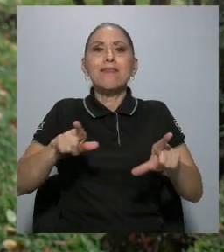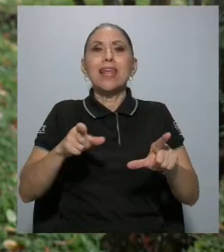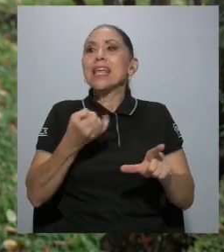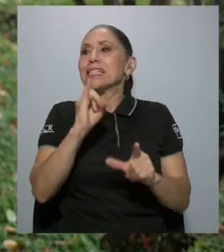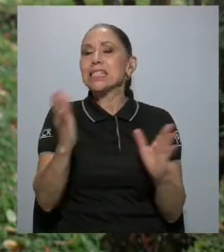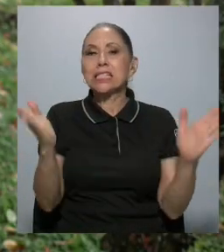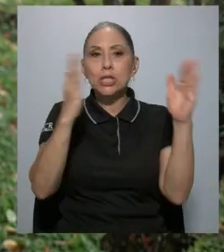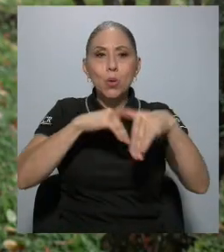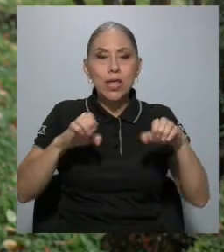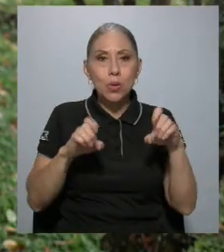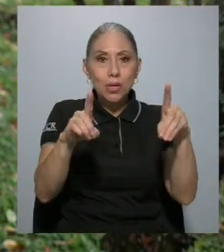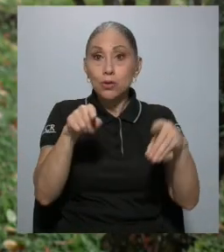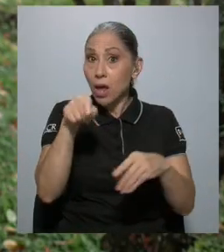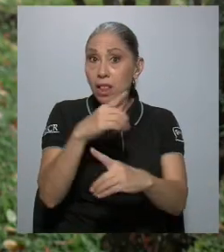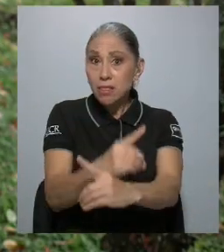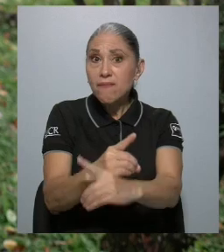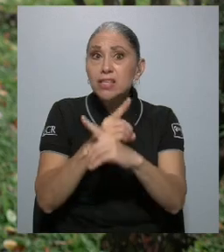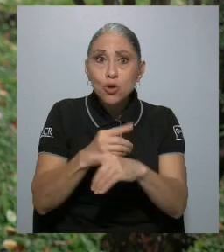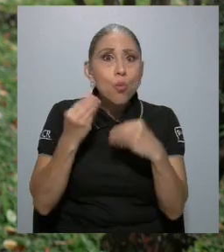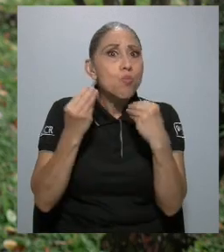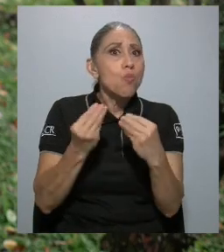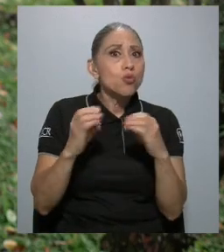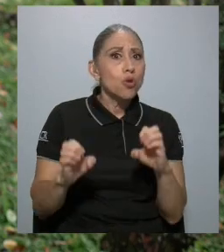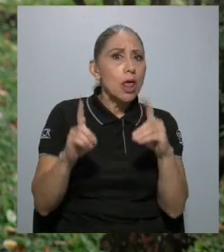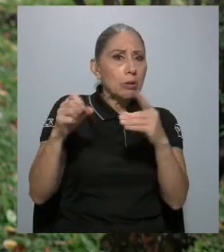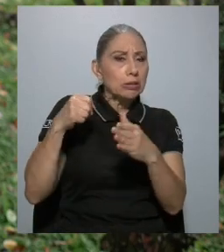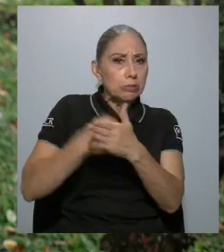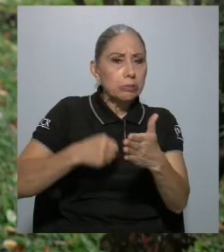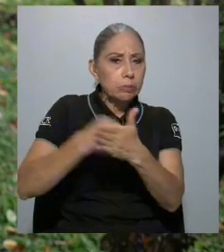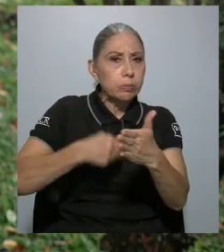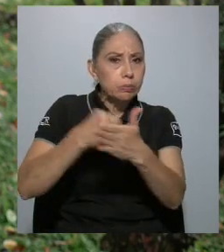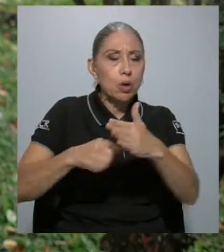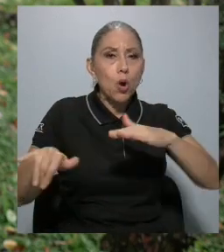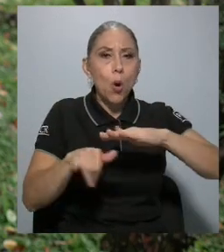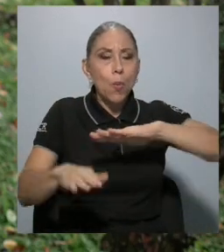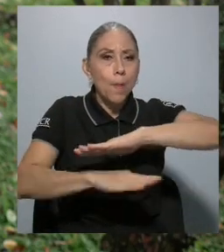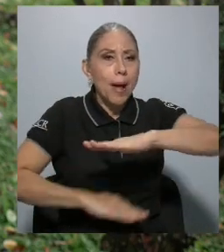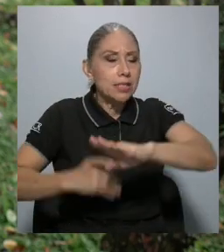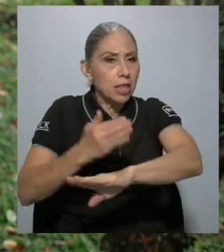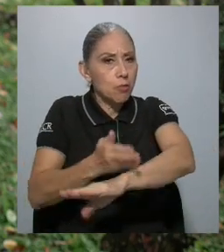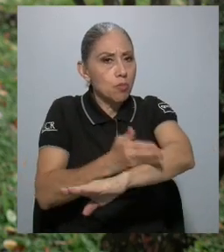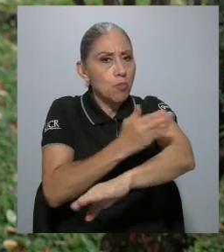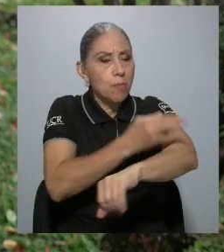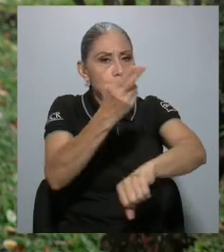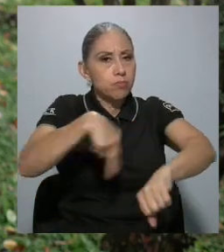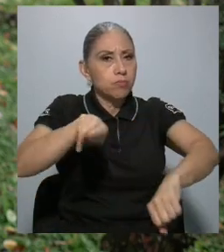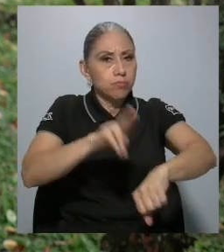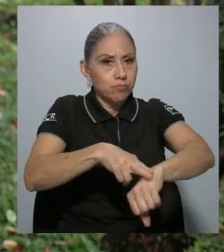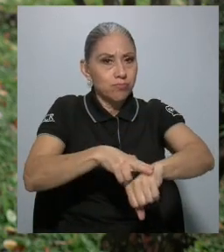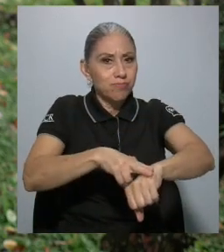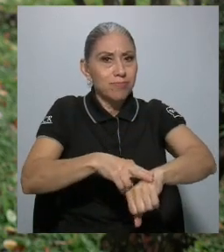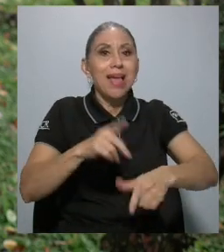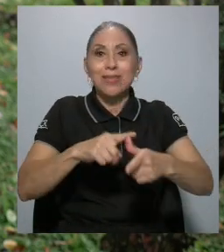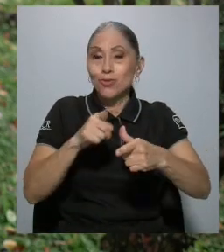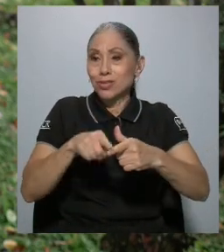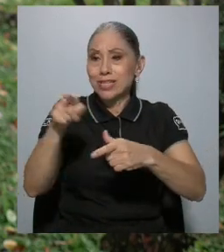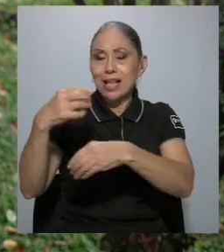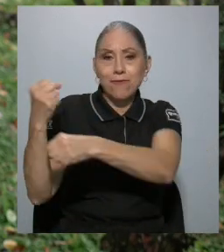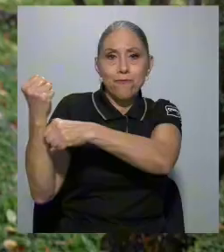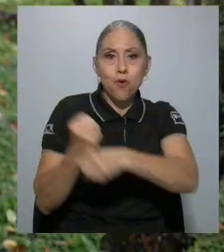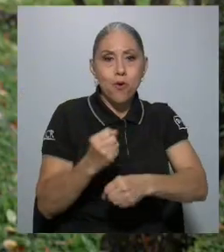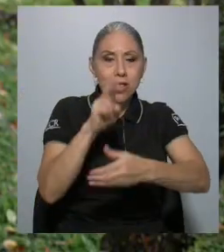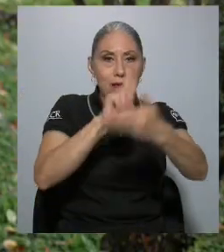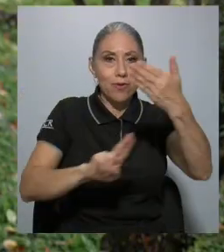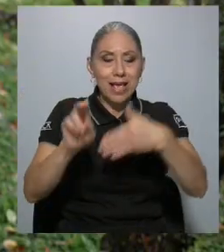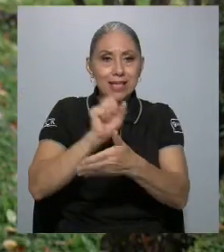sin educación. Defendió a ultranza la educación como base del progreso nacional. Fue fundador entonces